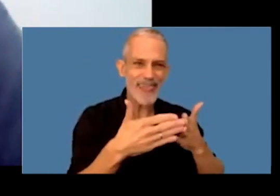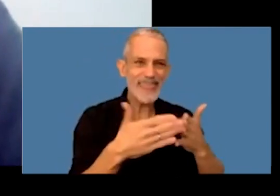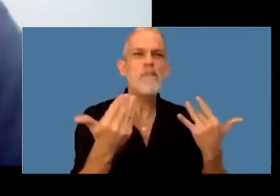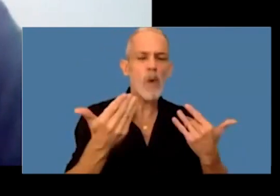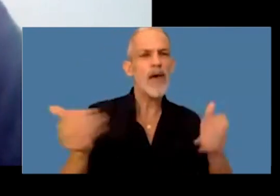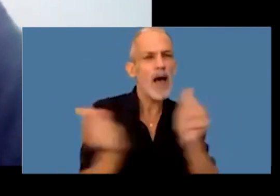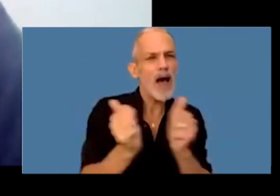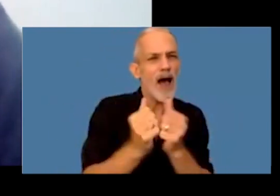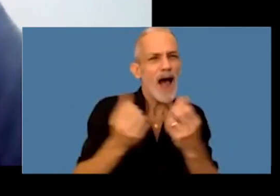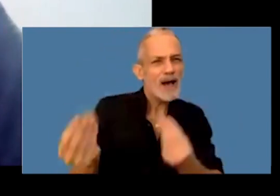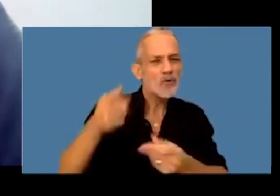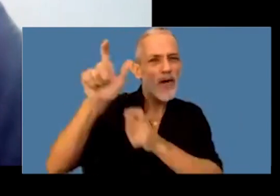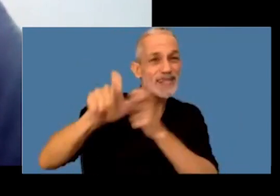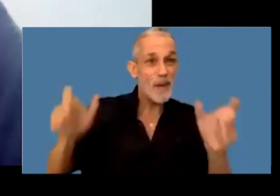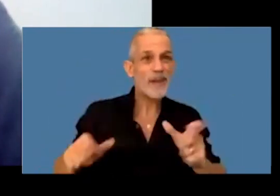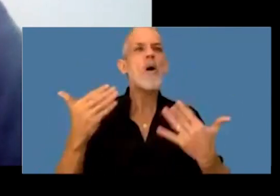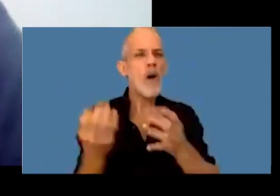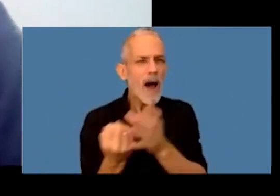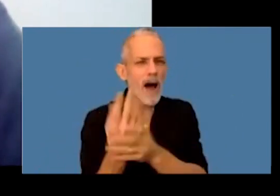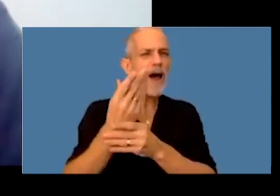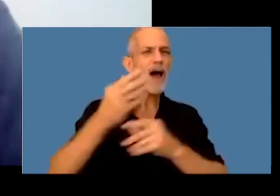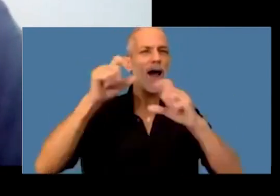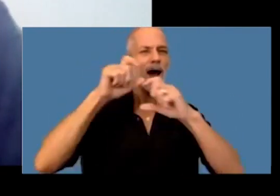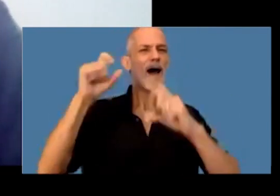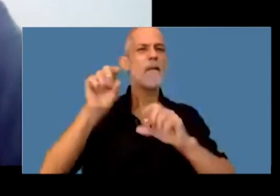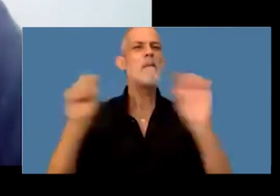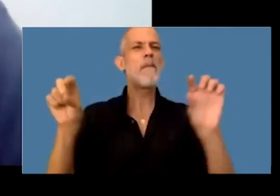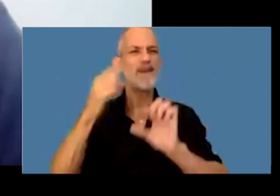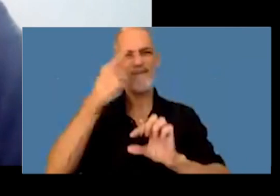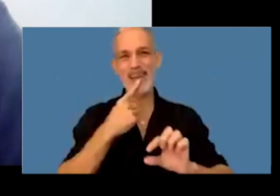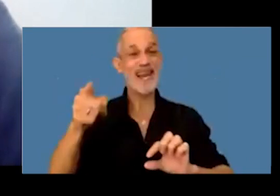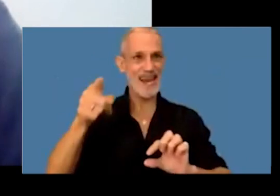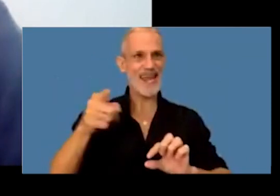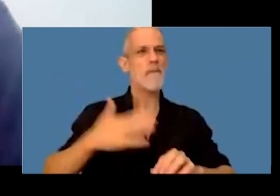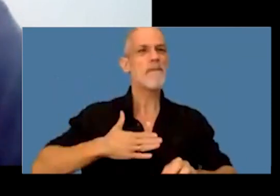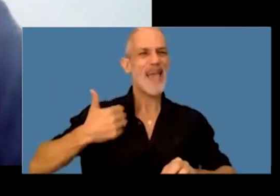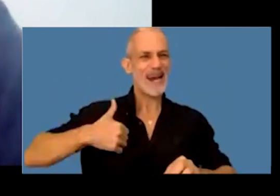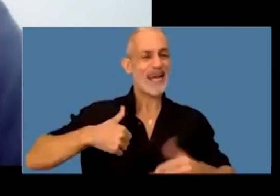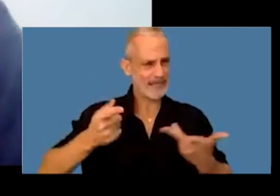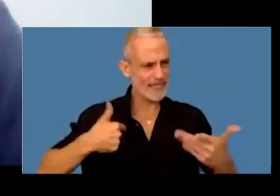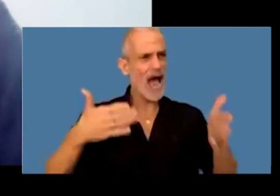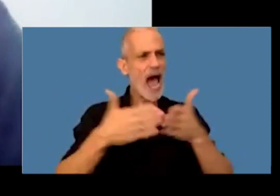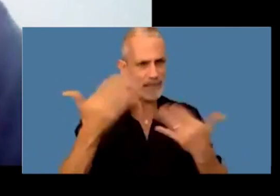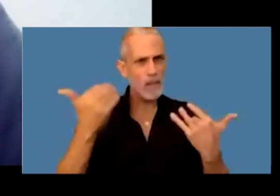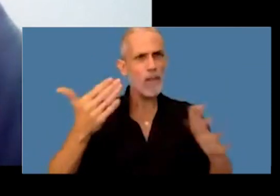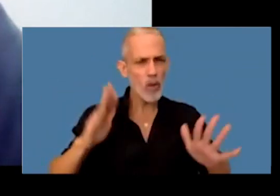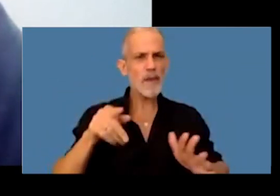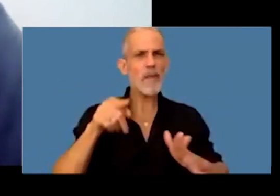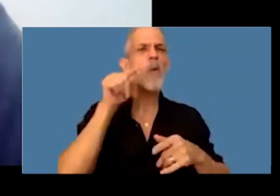personas para que puedan crear su perfil en Mi Argentina, ¿sí? Esto lo podemos hacer a través de